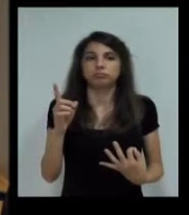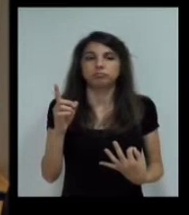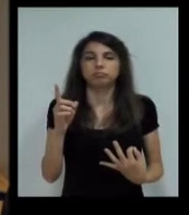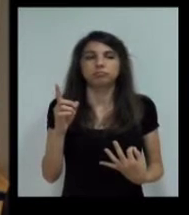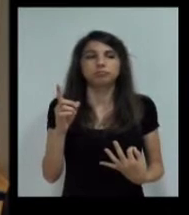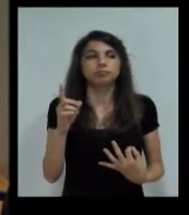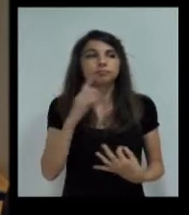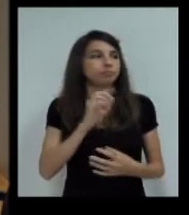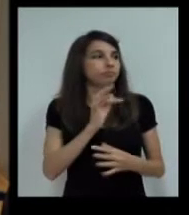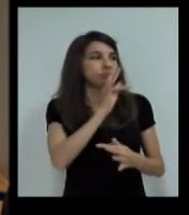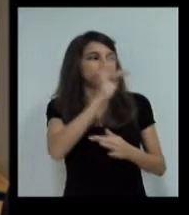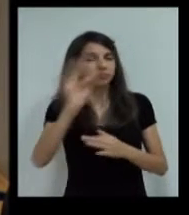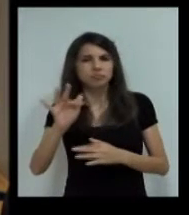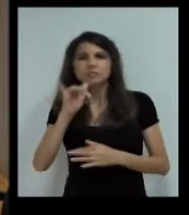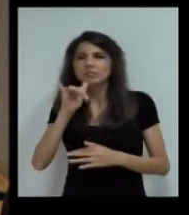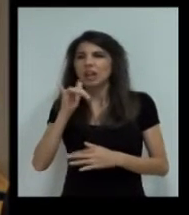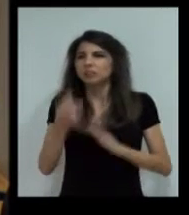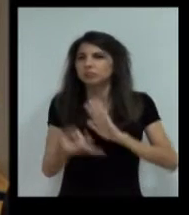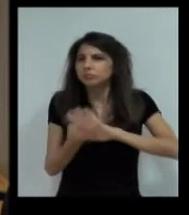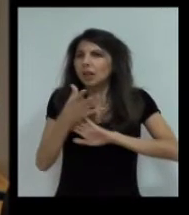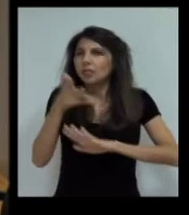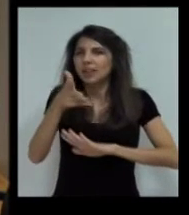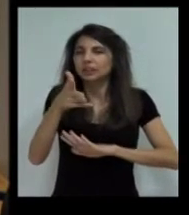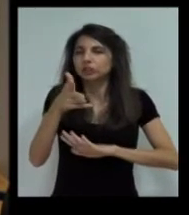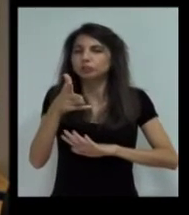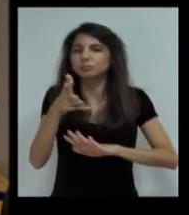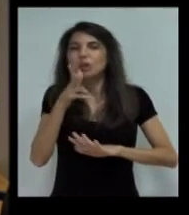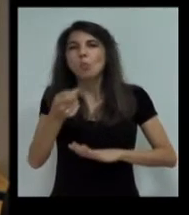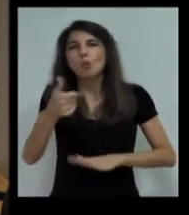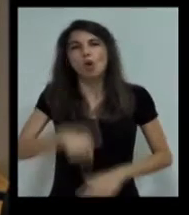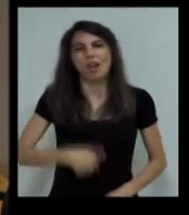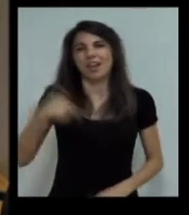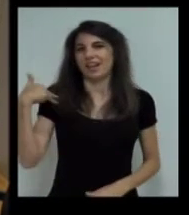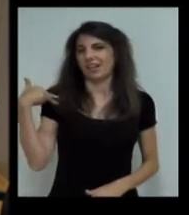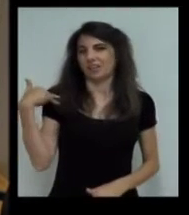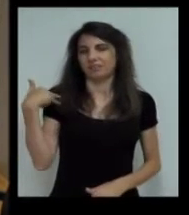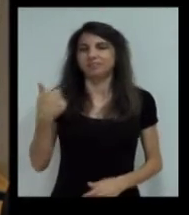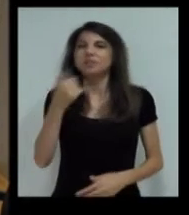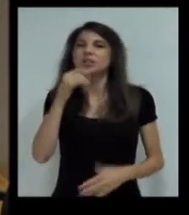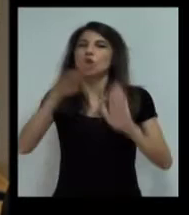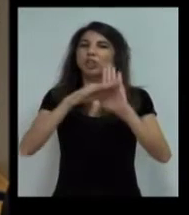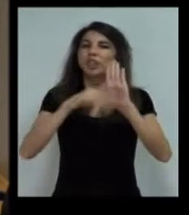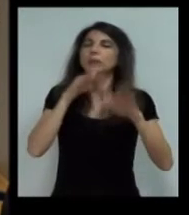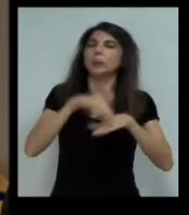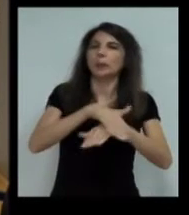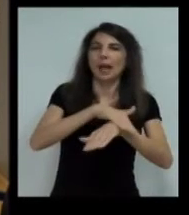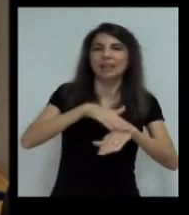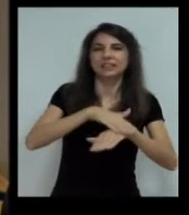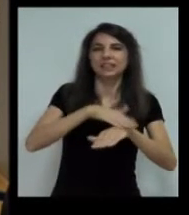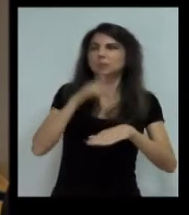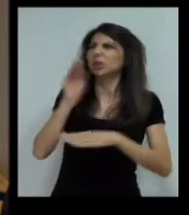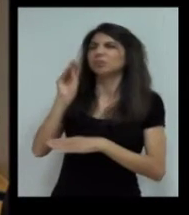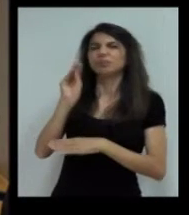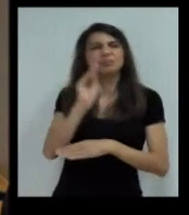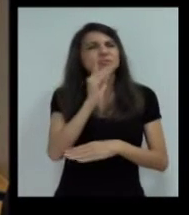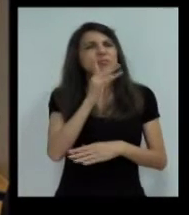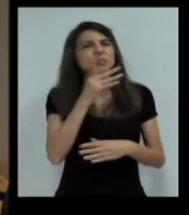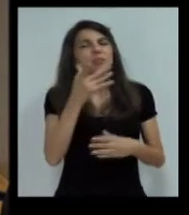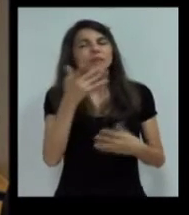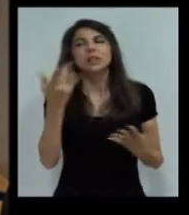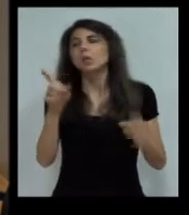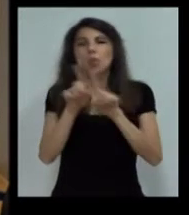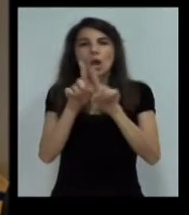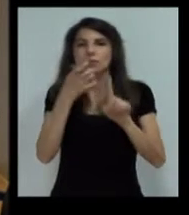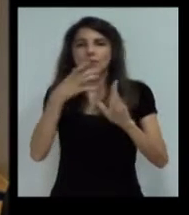son derechos establecidos, pero con un carácter como muy genérico, con unas condiciones básicas. Pero pasaría lo mismo en seguridad. Es igual que con la